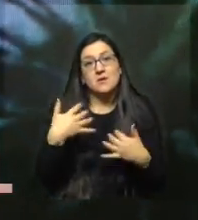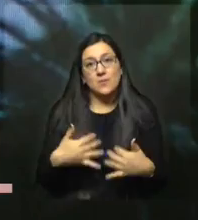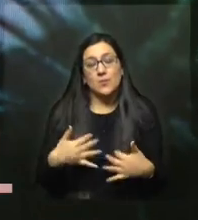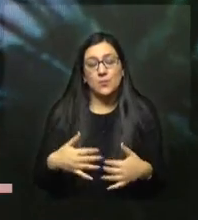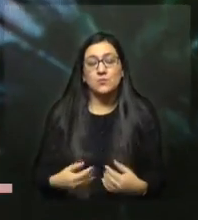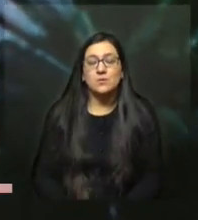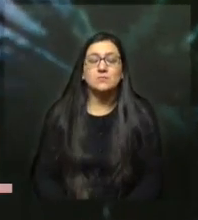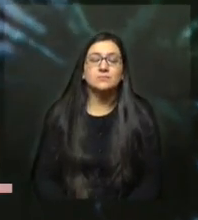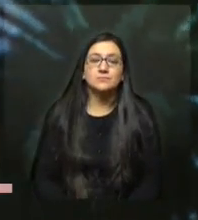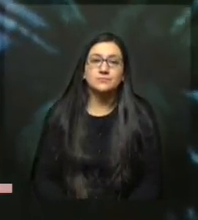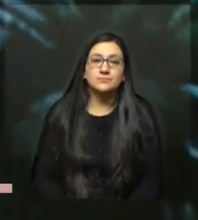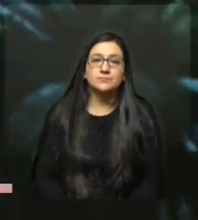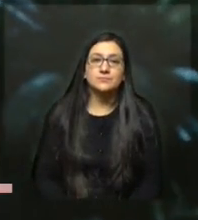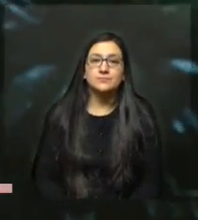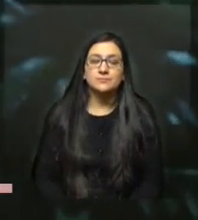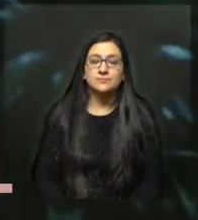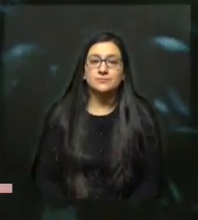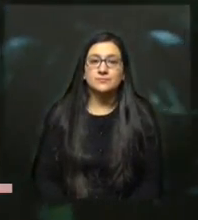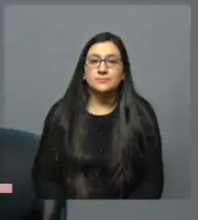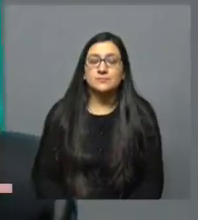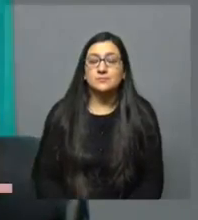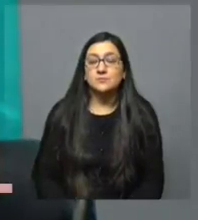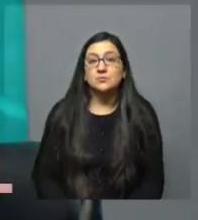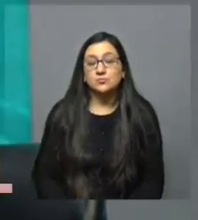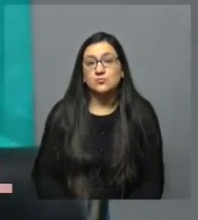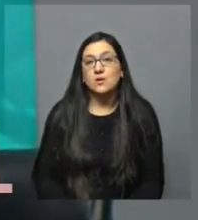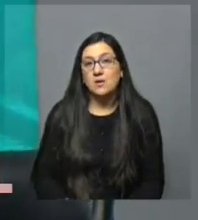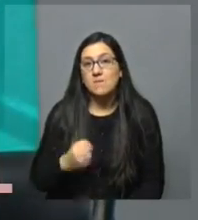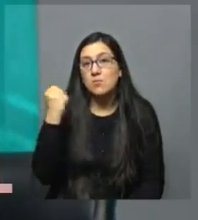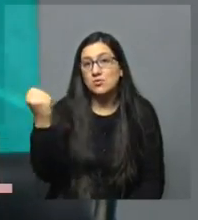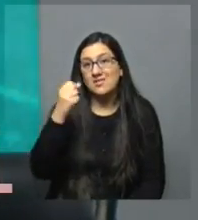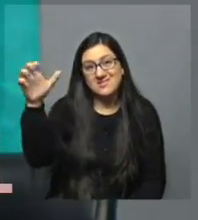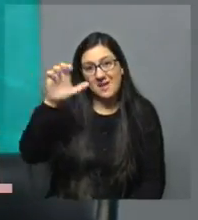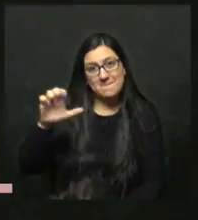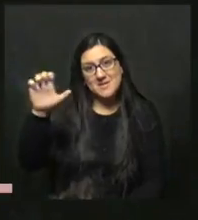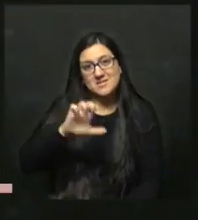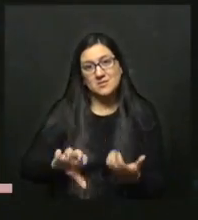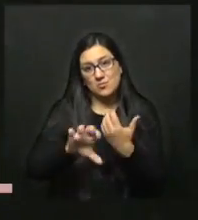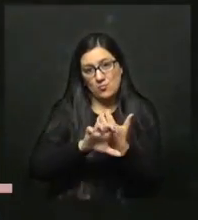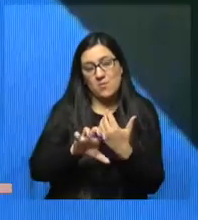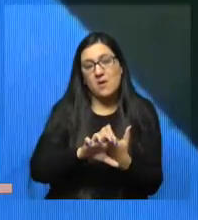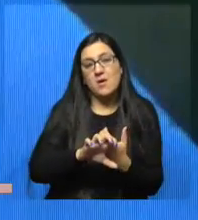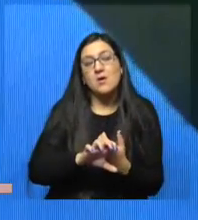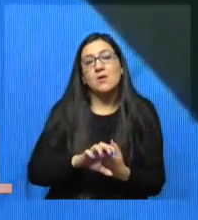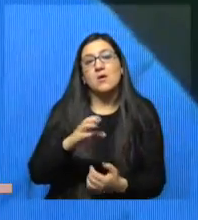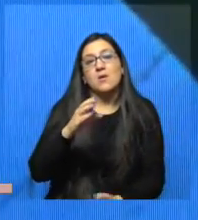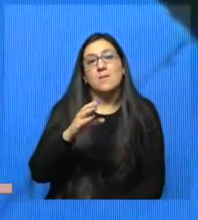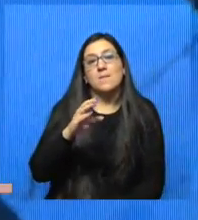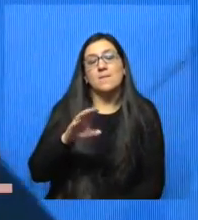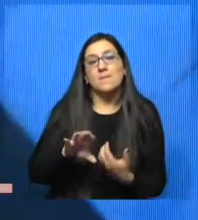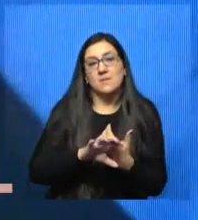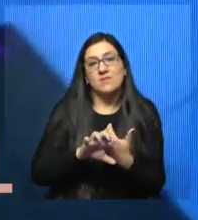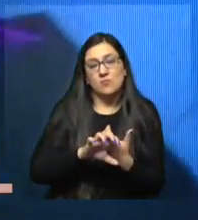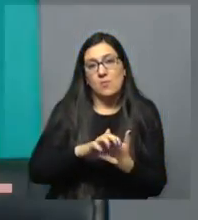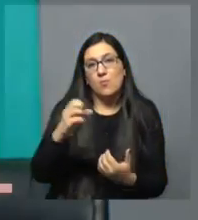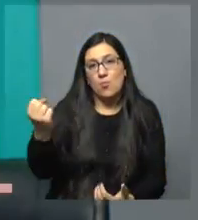esa diversidad enorme que tiene Internet. Grandes plataformas le llamamos, ¿no? Las conocemos. Sí, plataformas de contenido, sí, muy, muy grandes, muy